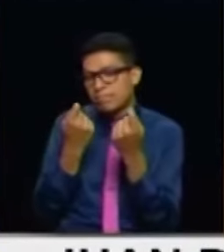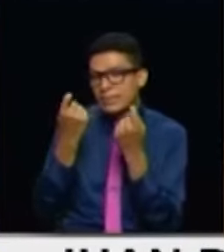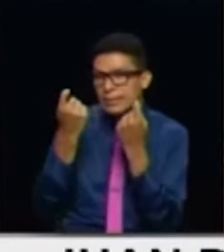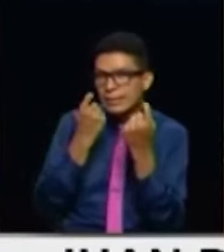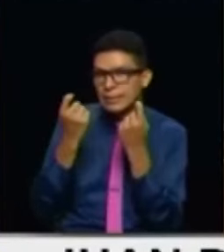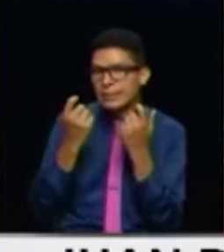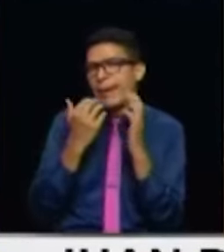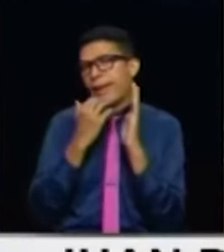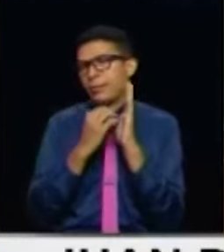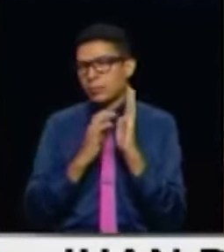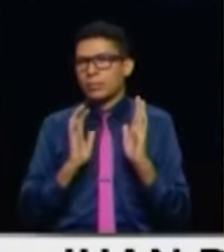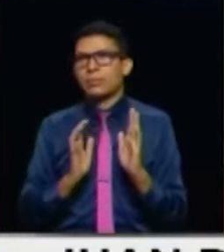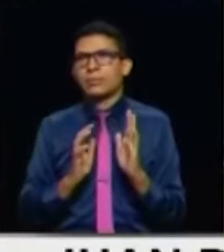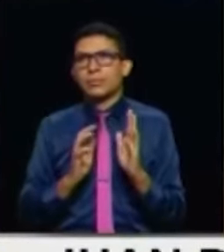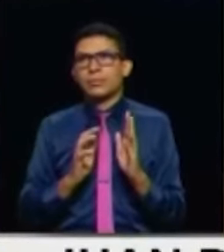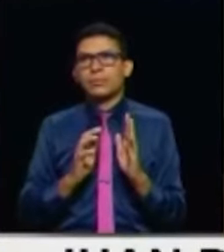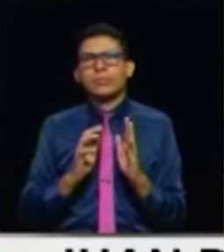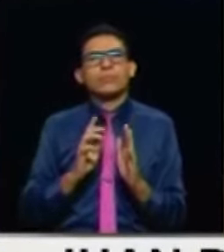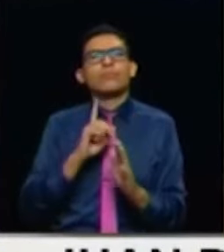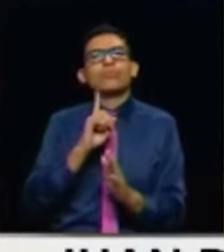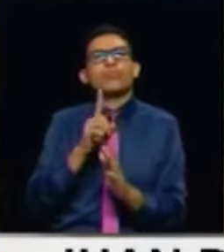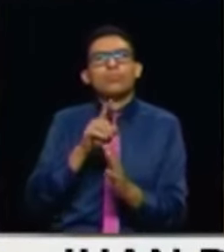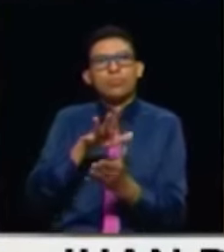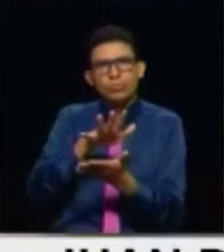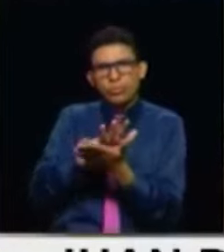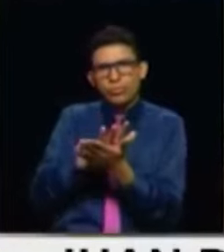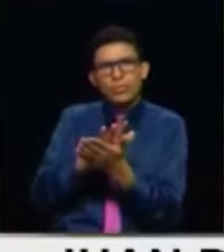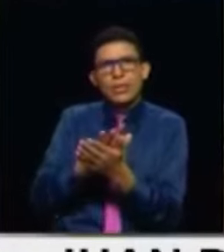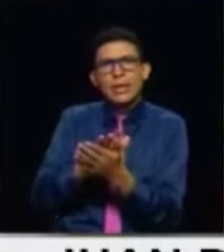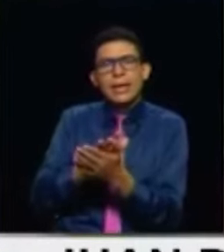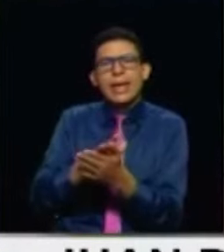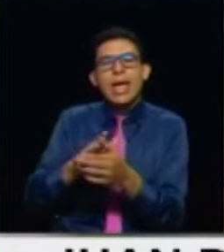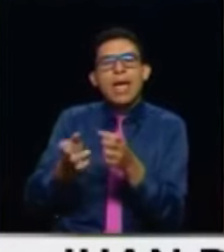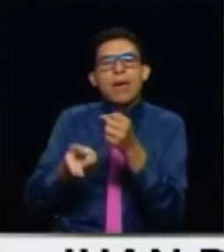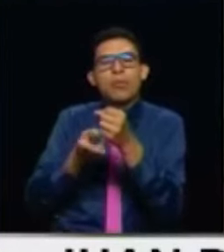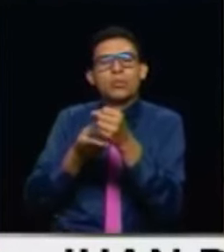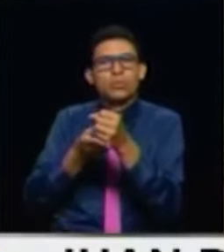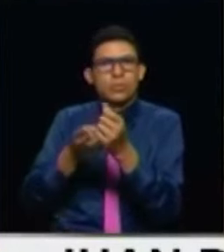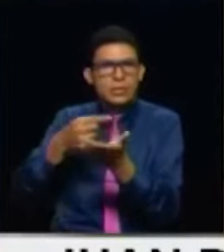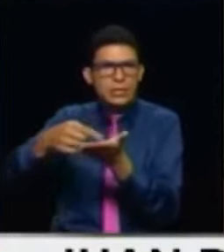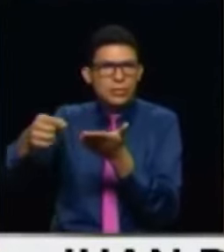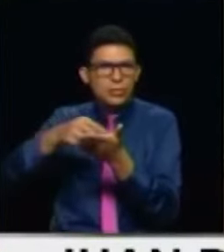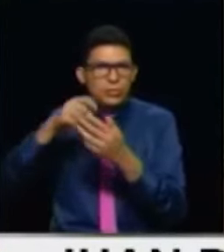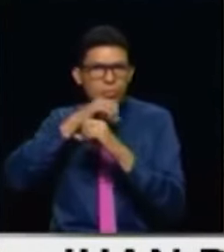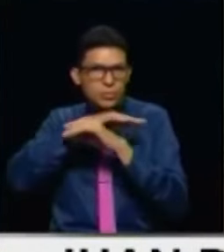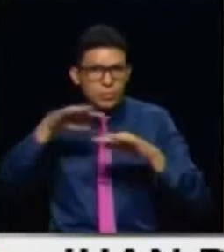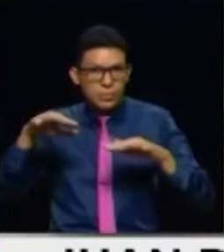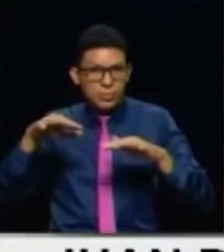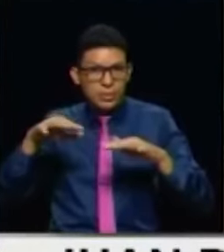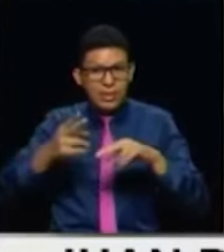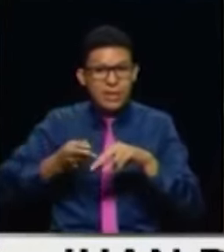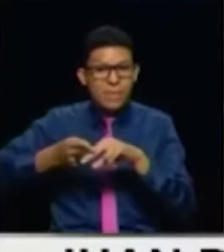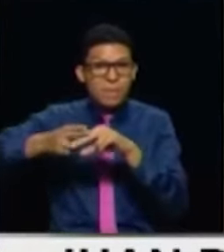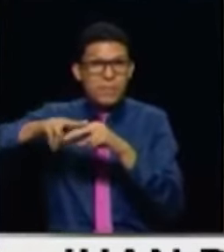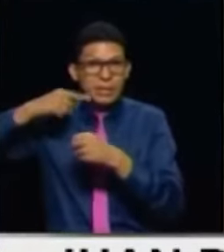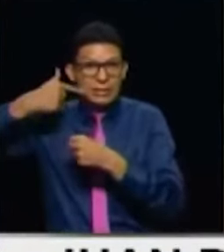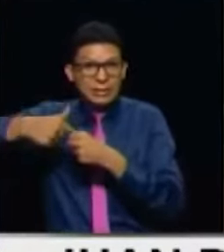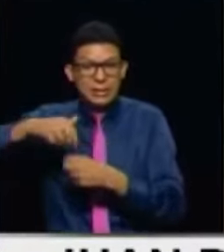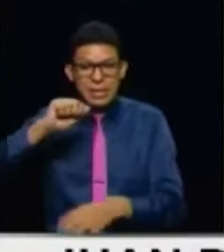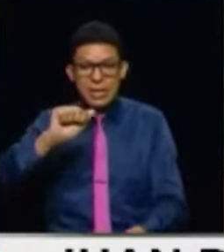como por ejemplo, una austeridad muy fuerte en materia de gasto público, porque incrementar el precio de la